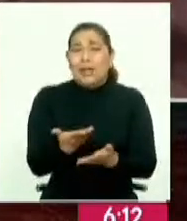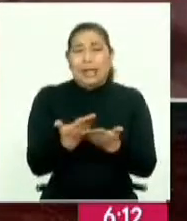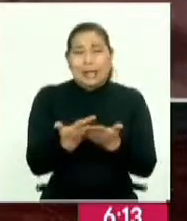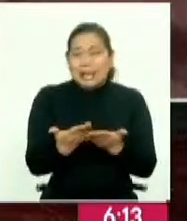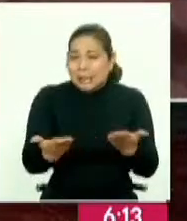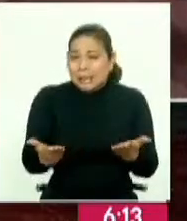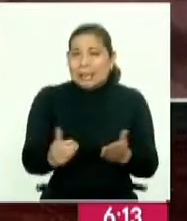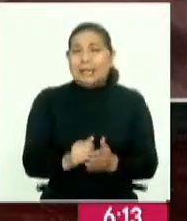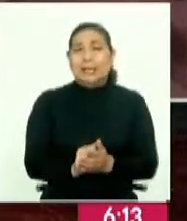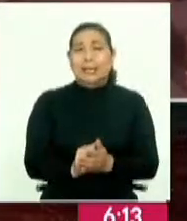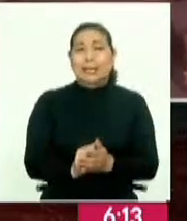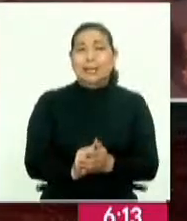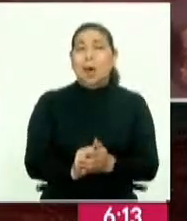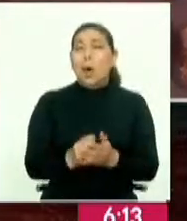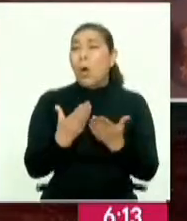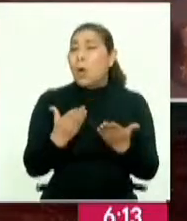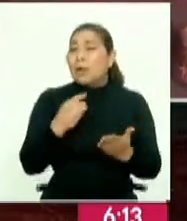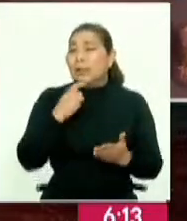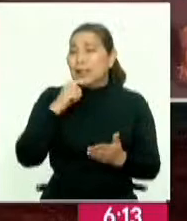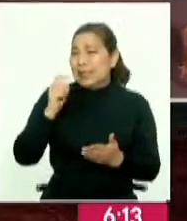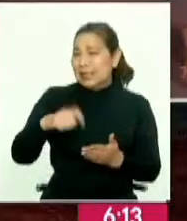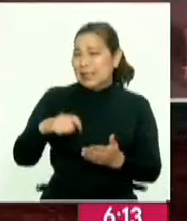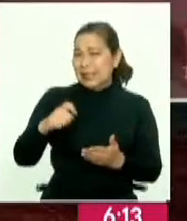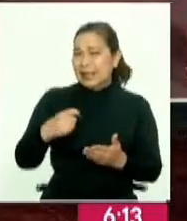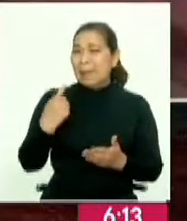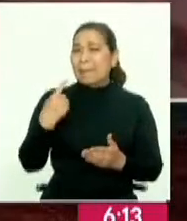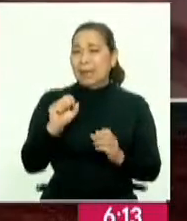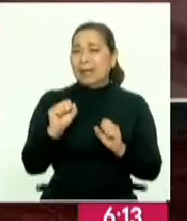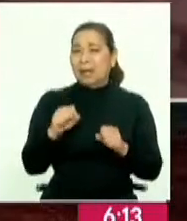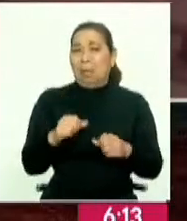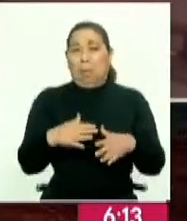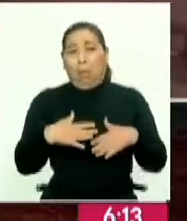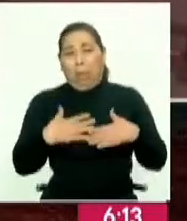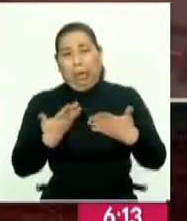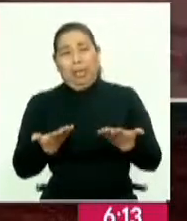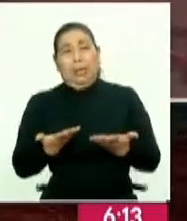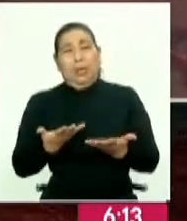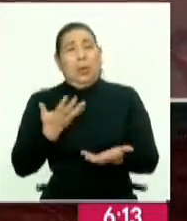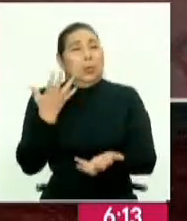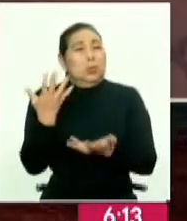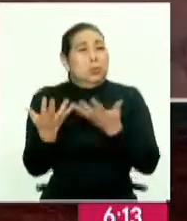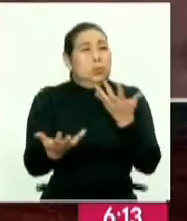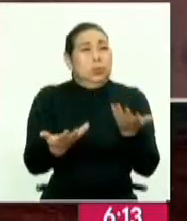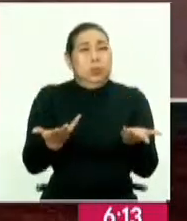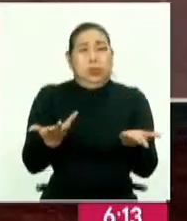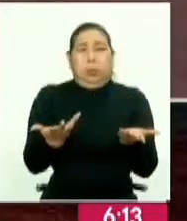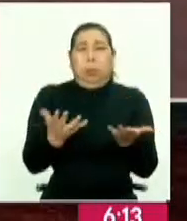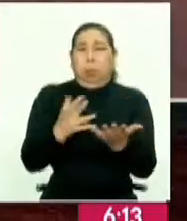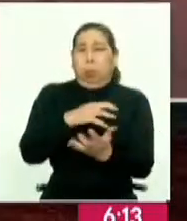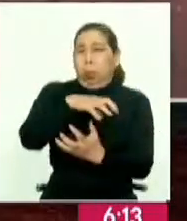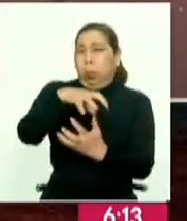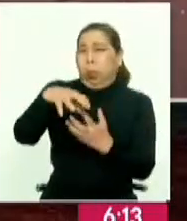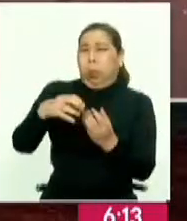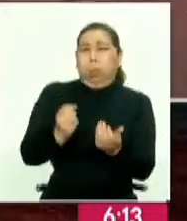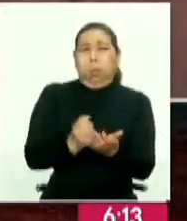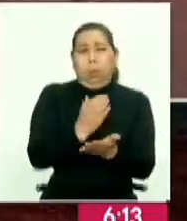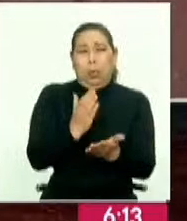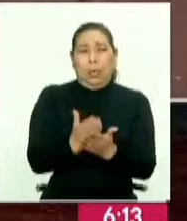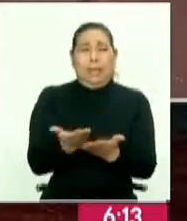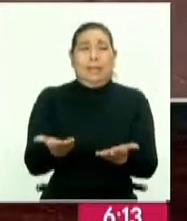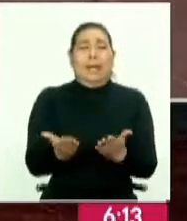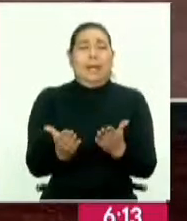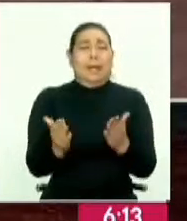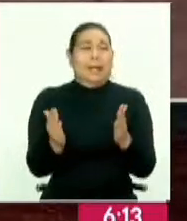elementos o ingredientes necesarios para que pueda provocarse finalmente un desastre estamos hablando por ejemplo de una